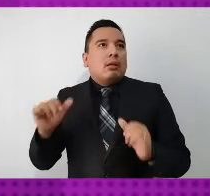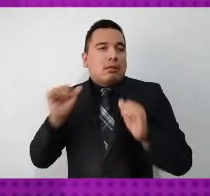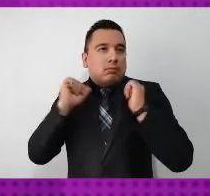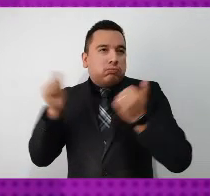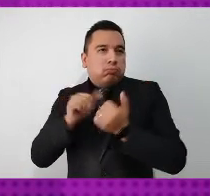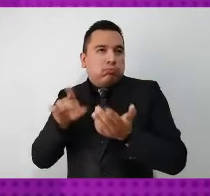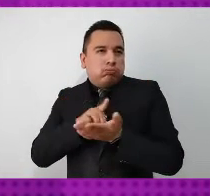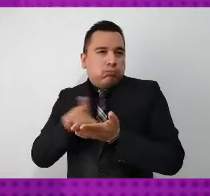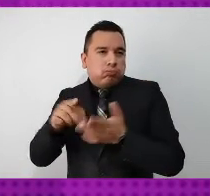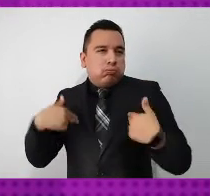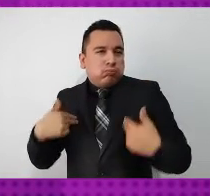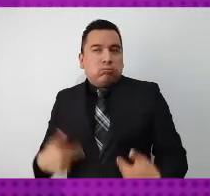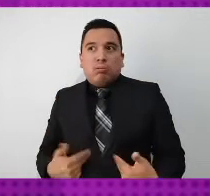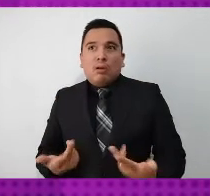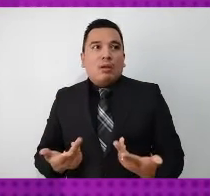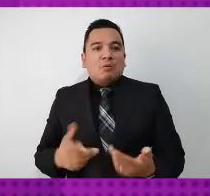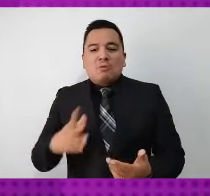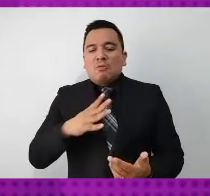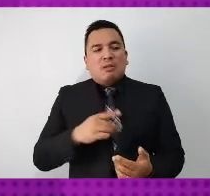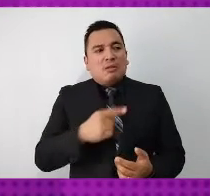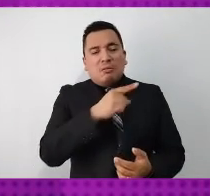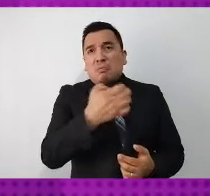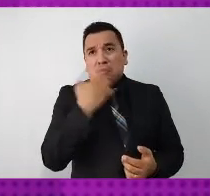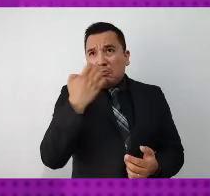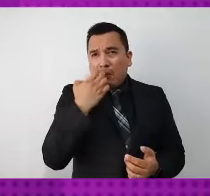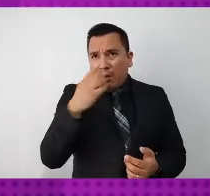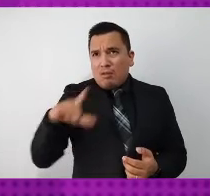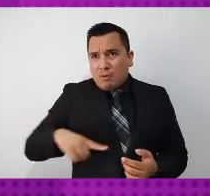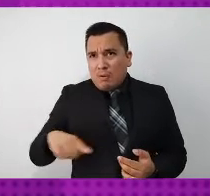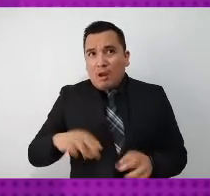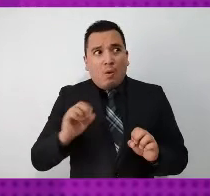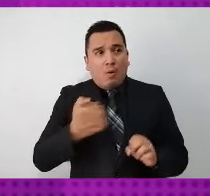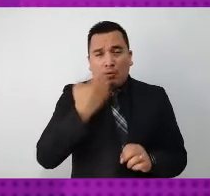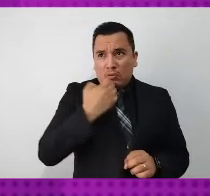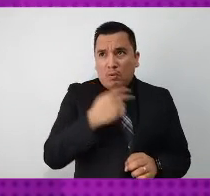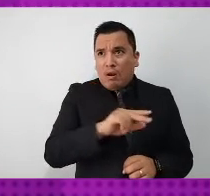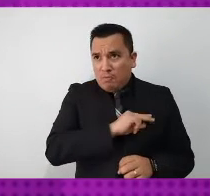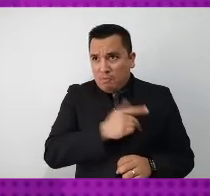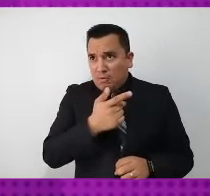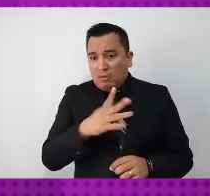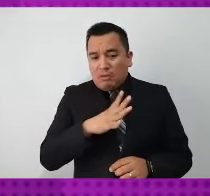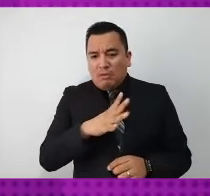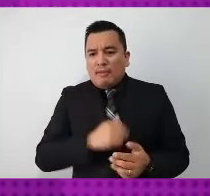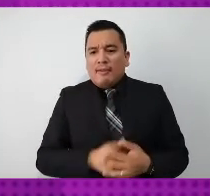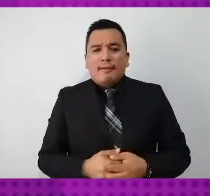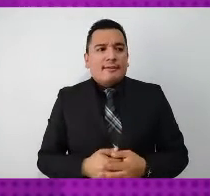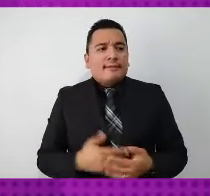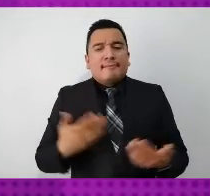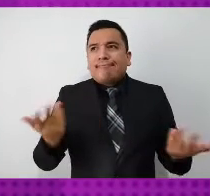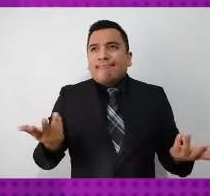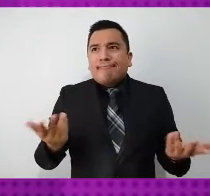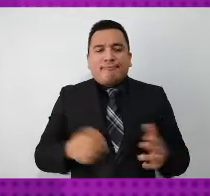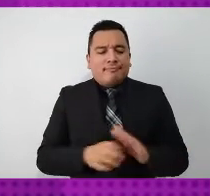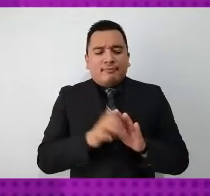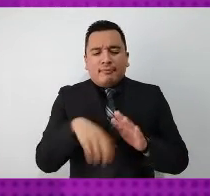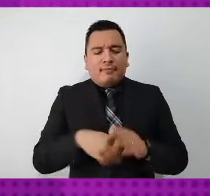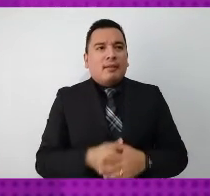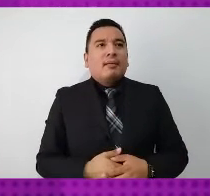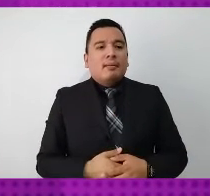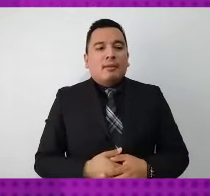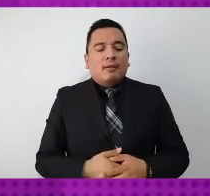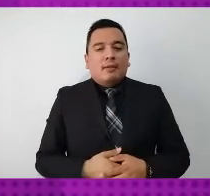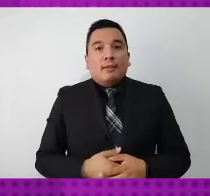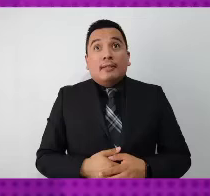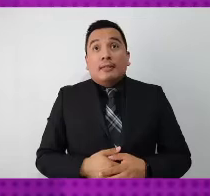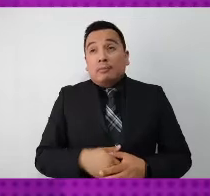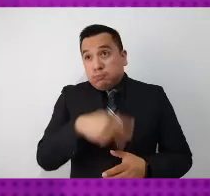públicas y decimos pues así así como te actualizas en el sat por ejemplo en la